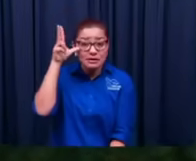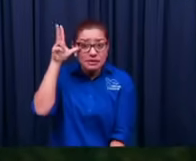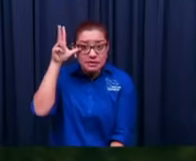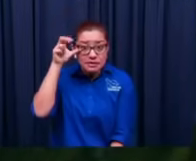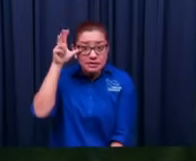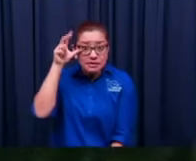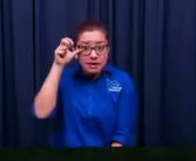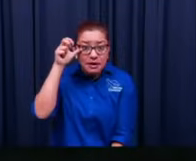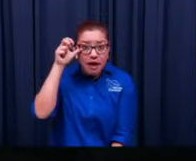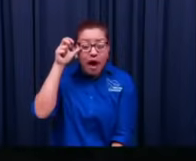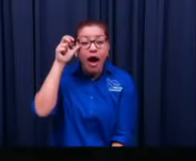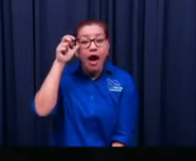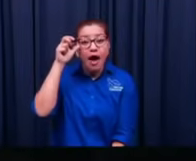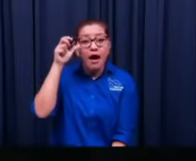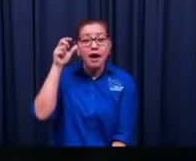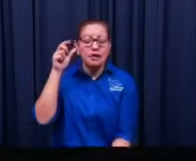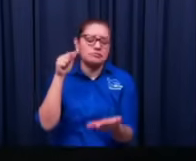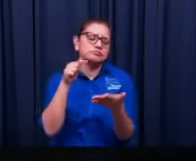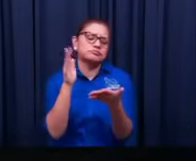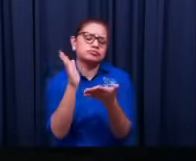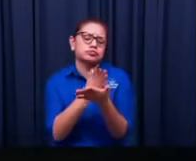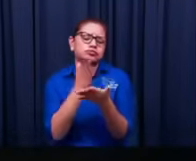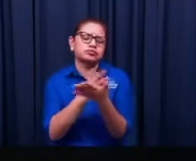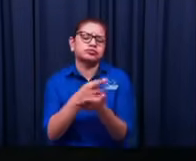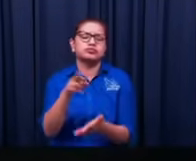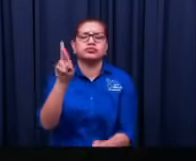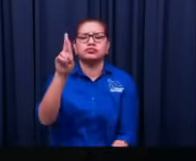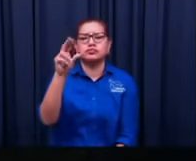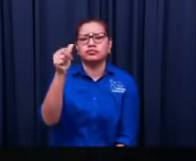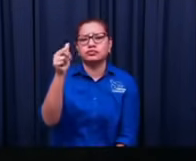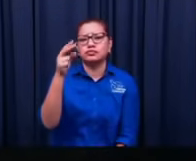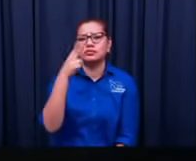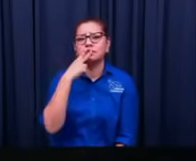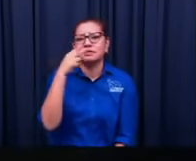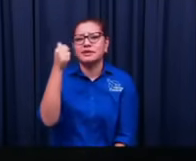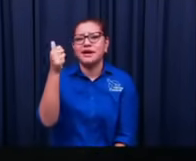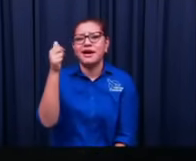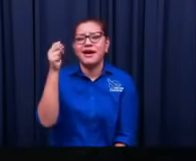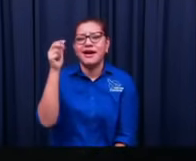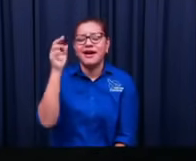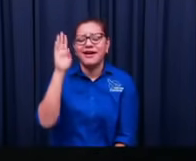Pues Raab. Para ponerlo más elegante, ¿vas?